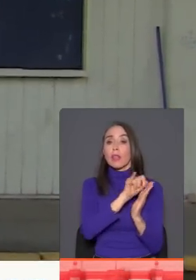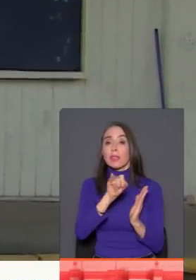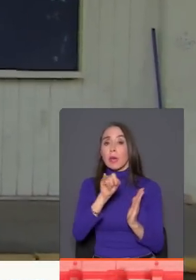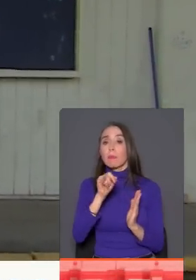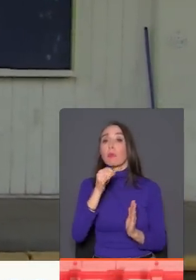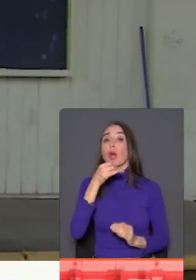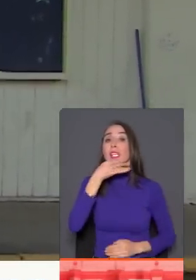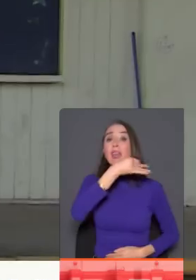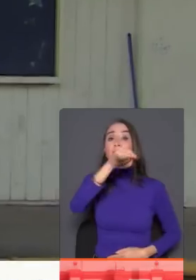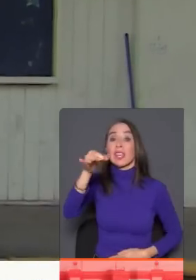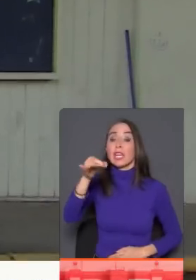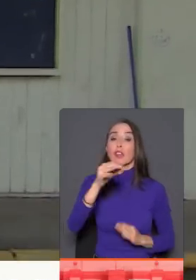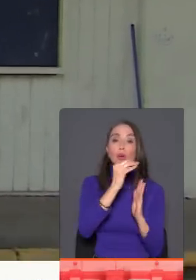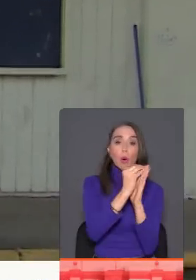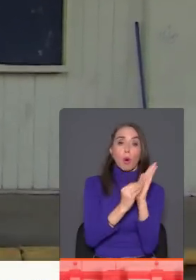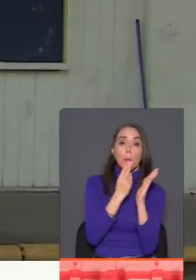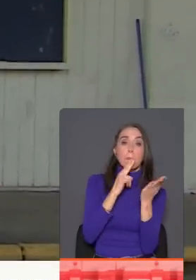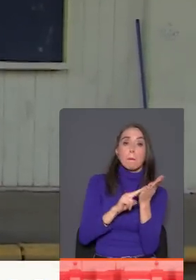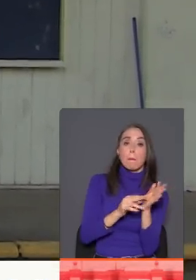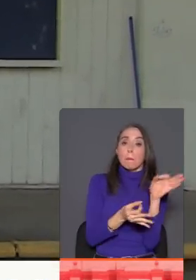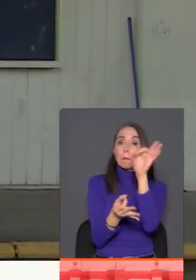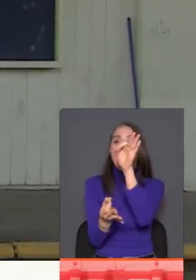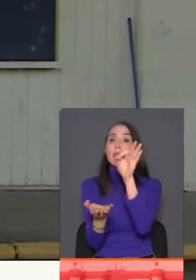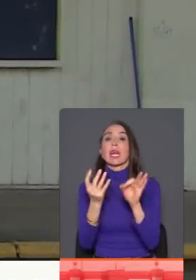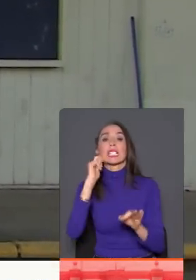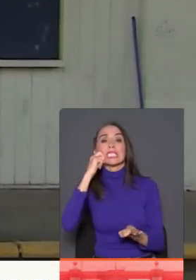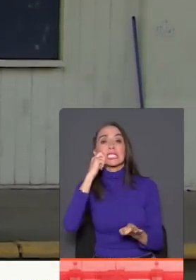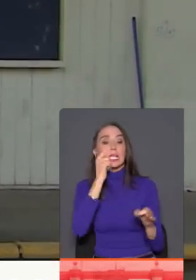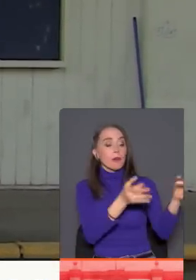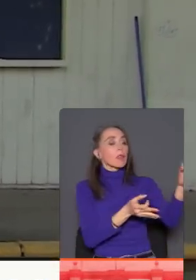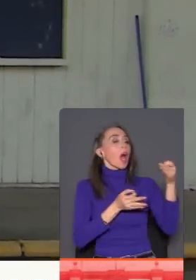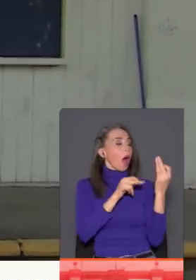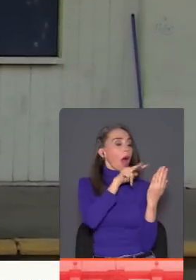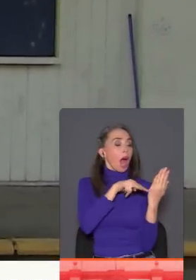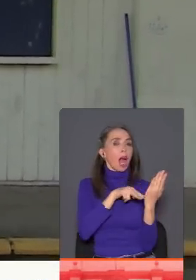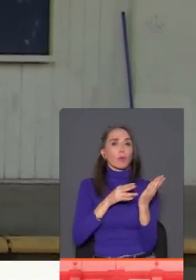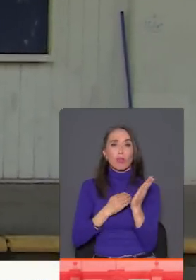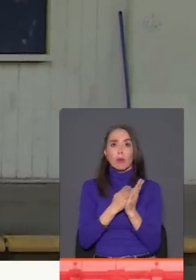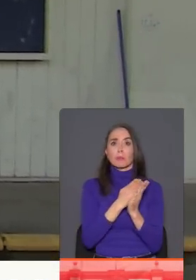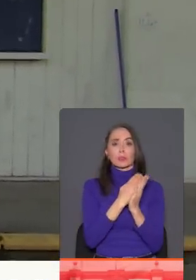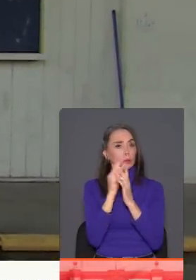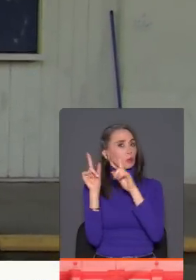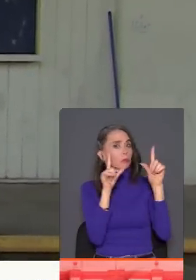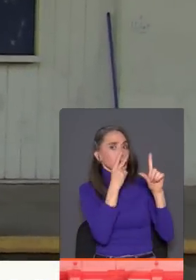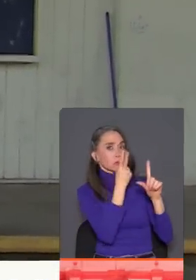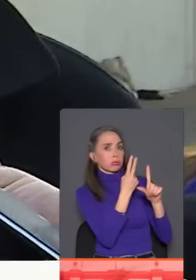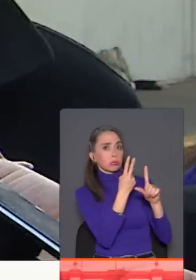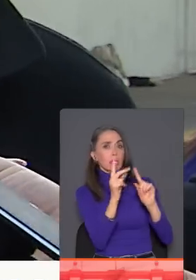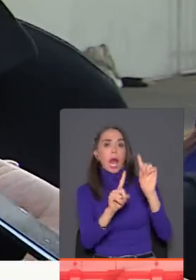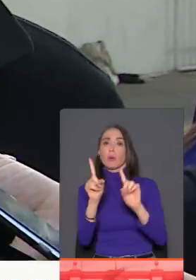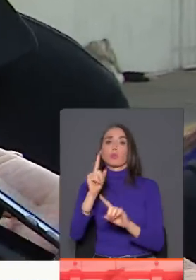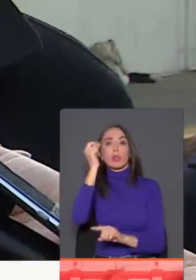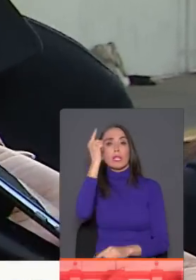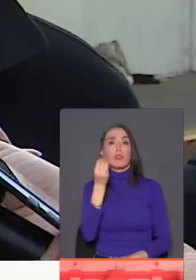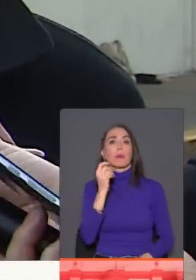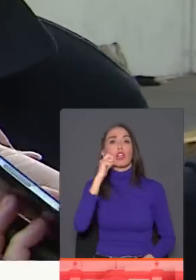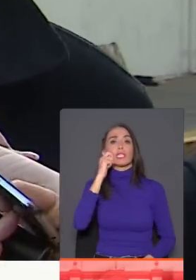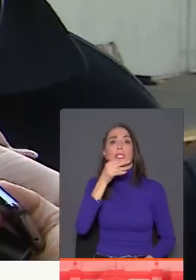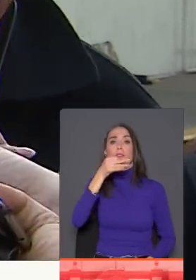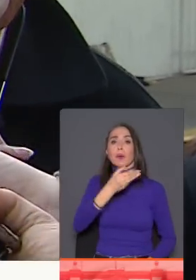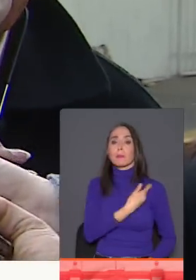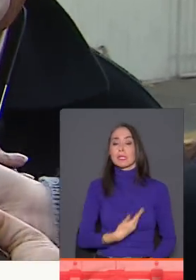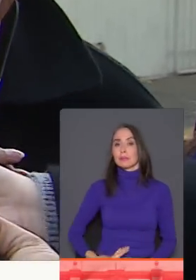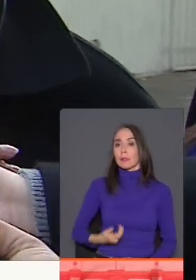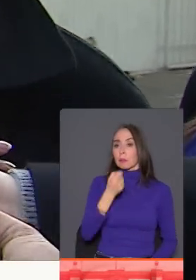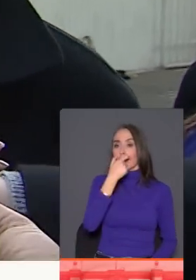oye era este es el significado porque al comienzo creo que algunos no entendieron - significa es algo que yo planteé fue que